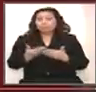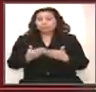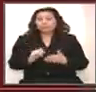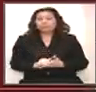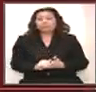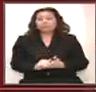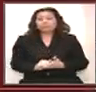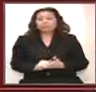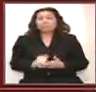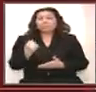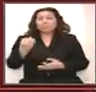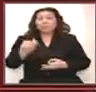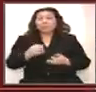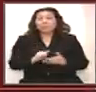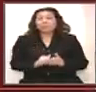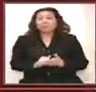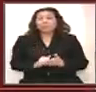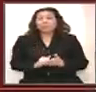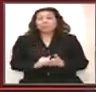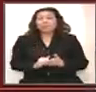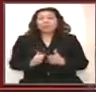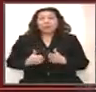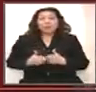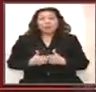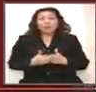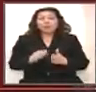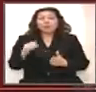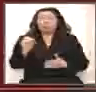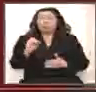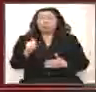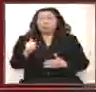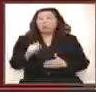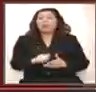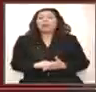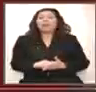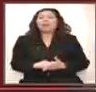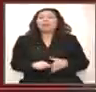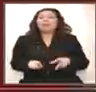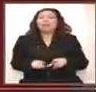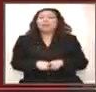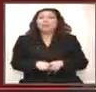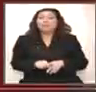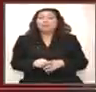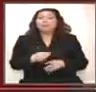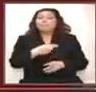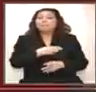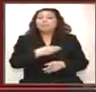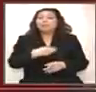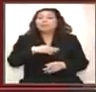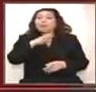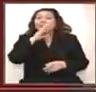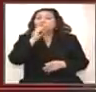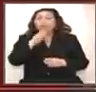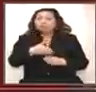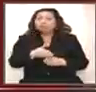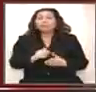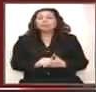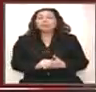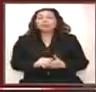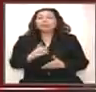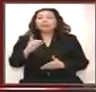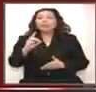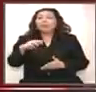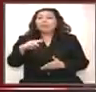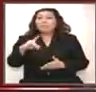Restaurativa, en el Poder Judicial, Servicio de Orientación a los Adolescentes, Justicia en tu Comunidad, el Ministerio de la Mujer a través de las